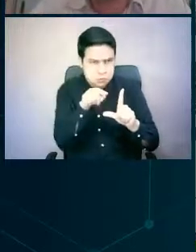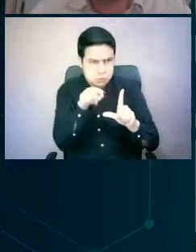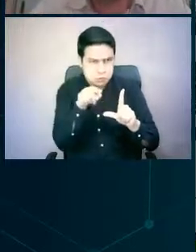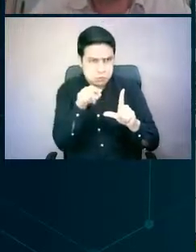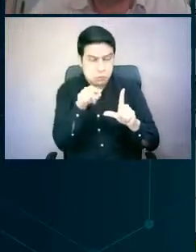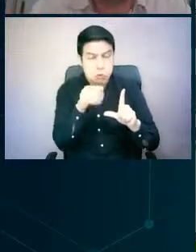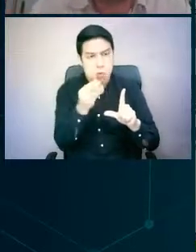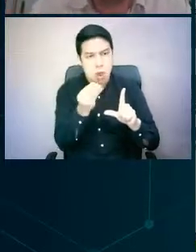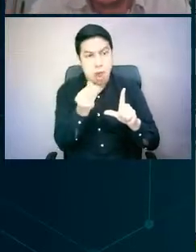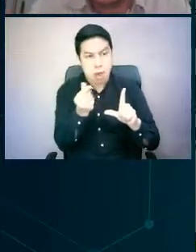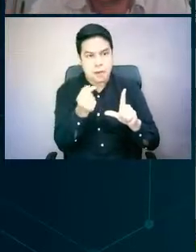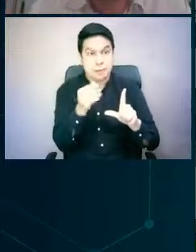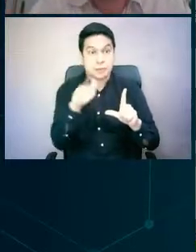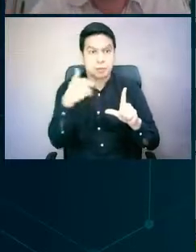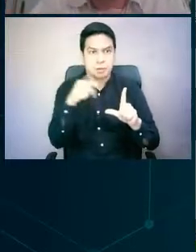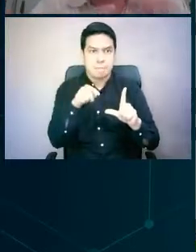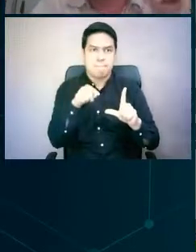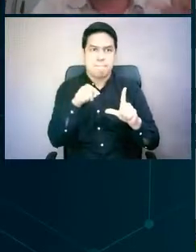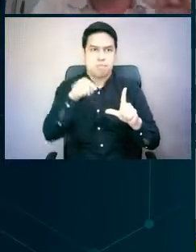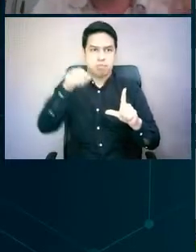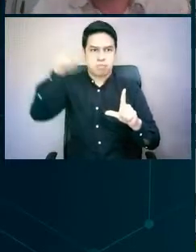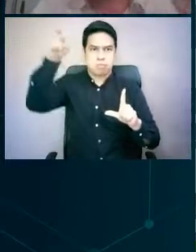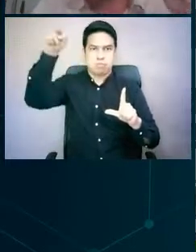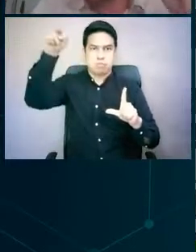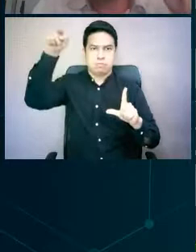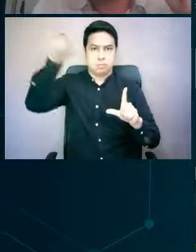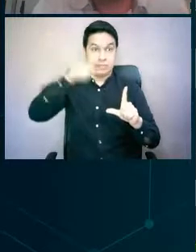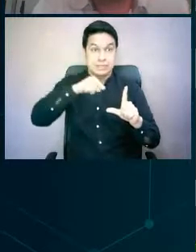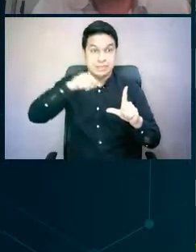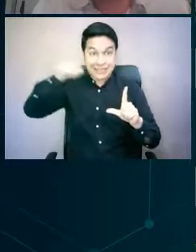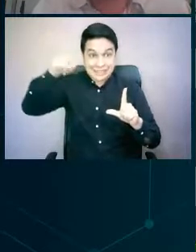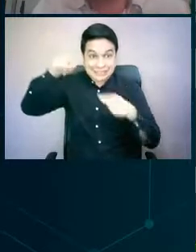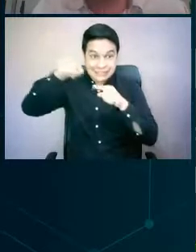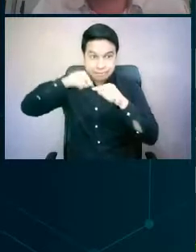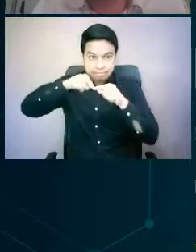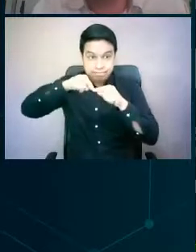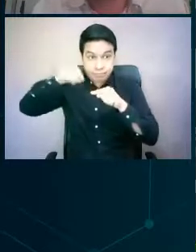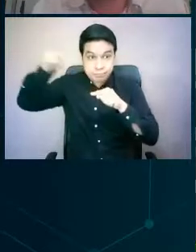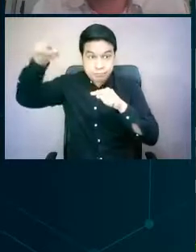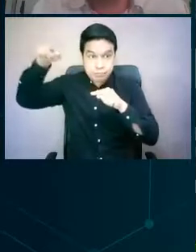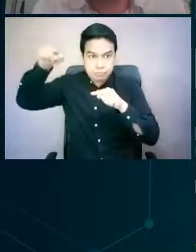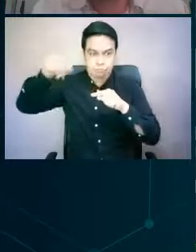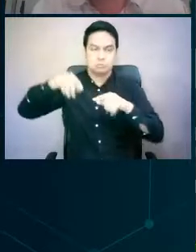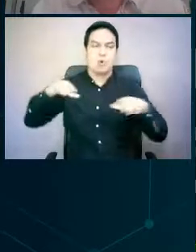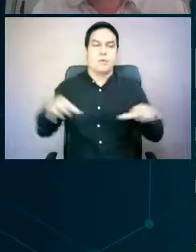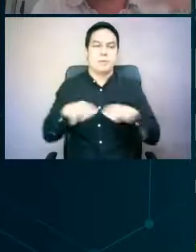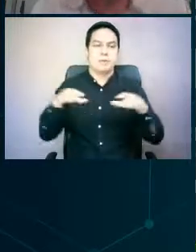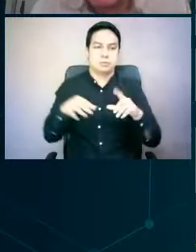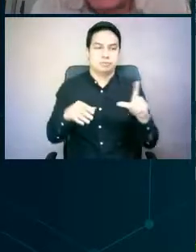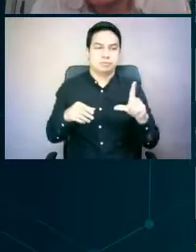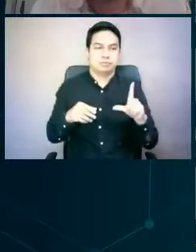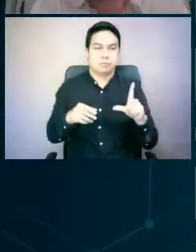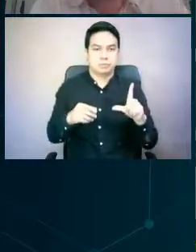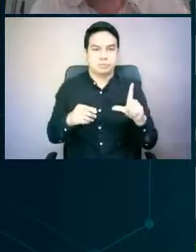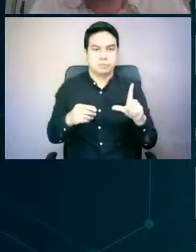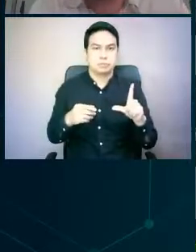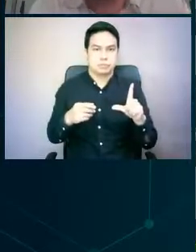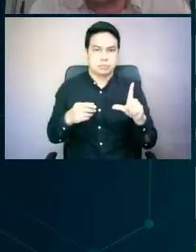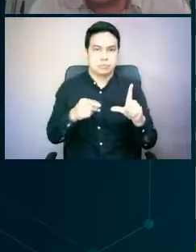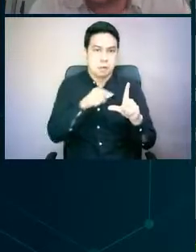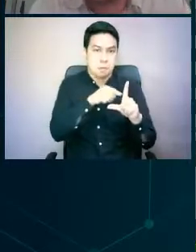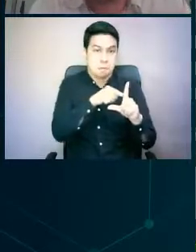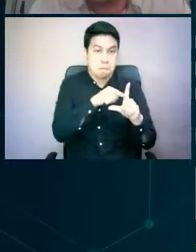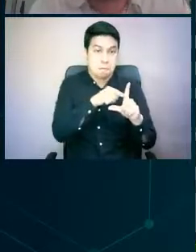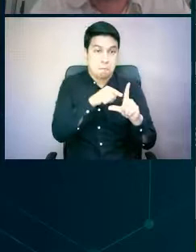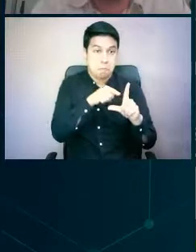pendiente, es la curva de operación. Y esos dos puntos, corriente diferencial y corriente de restricción, se plasman